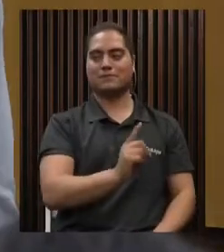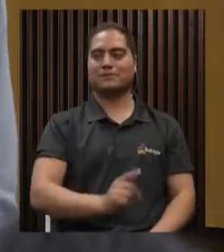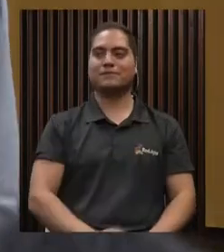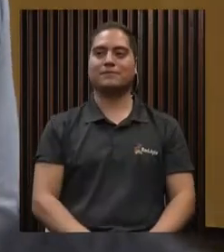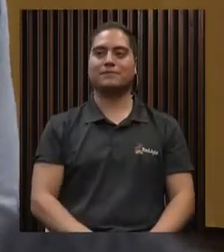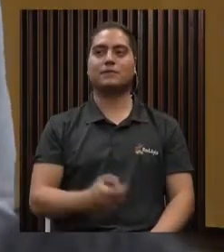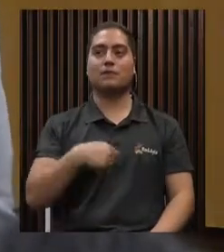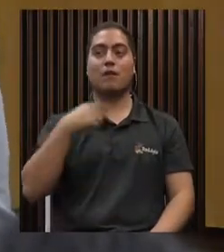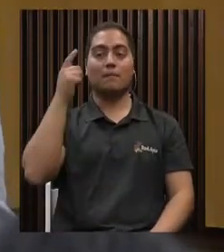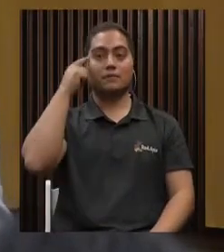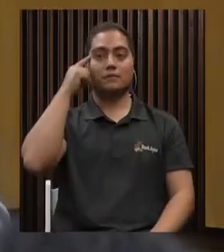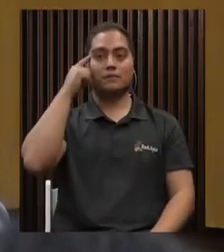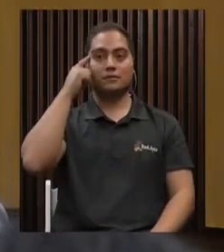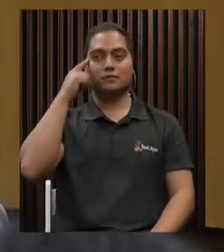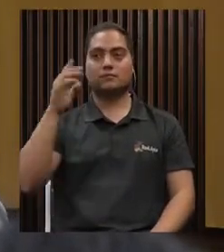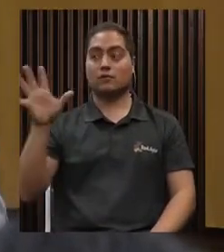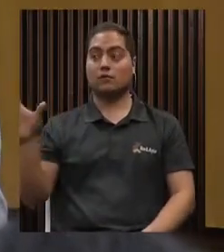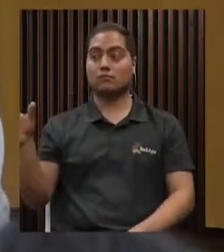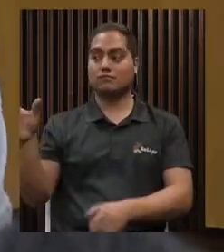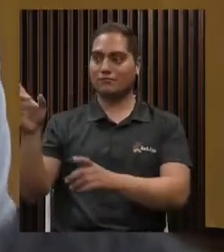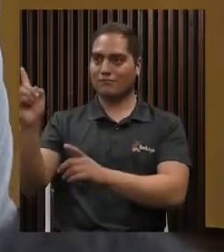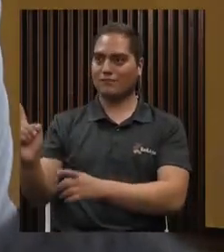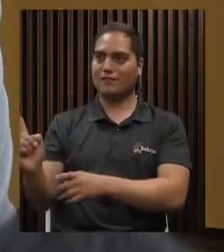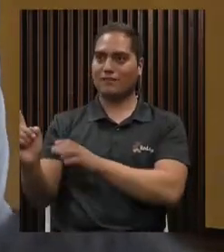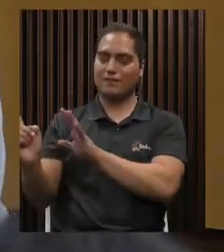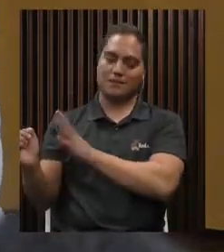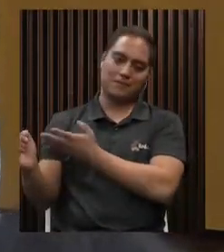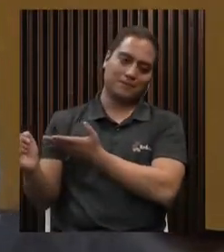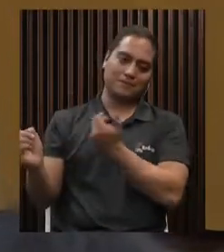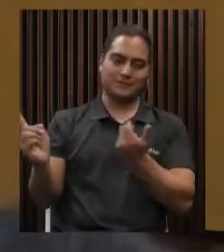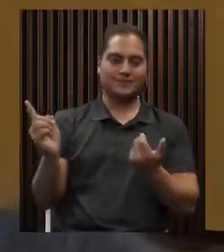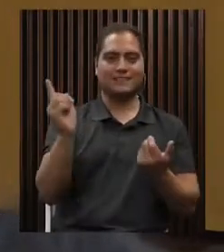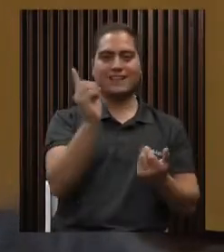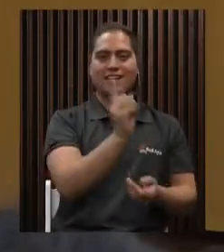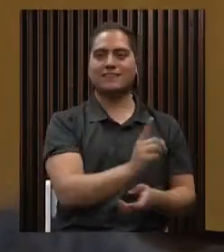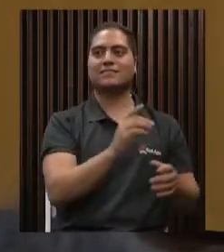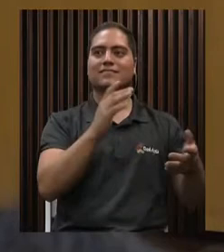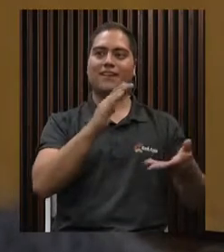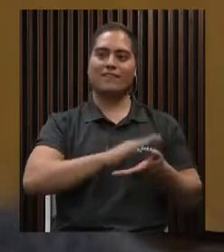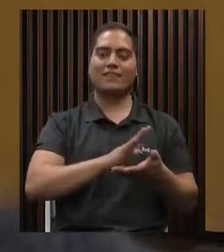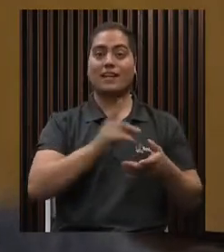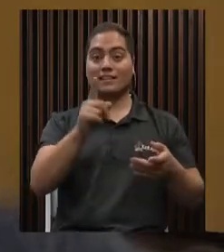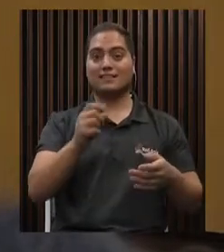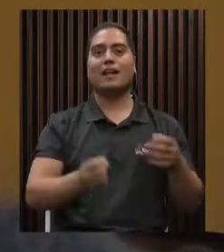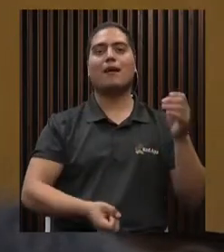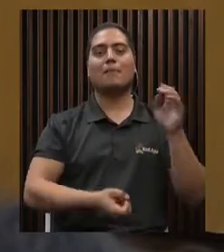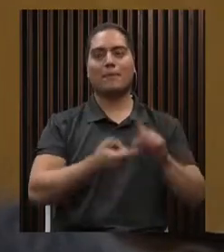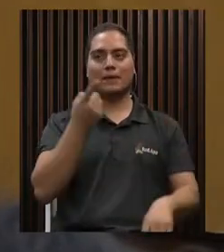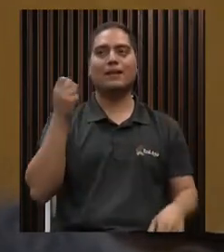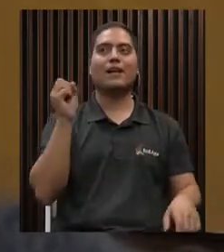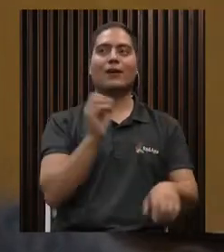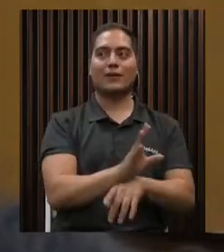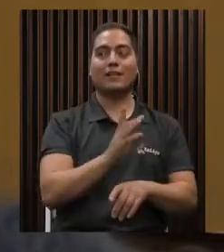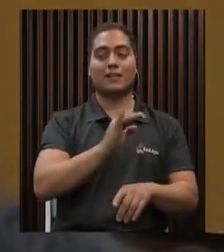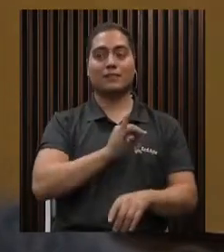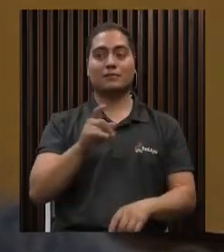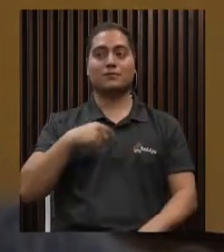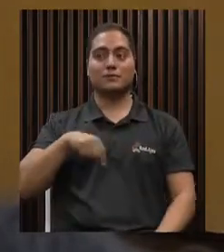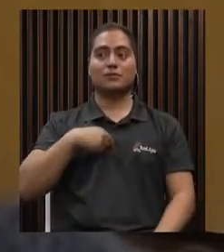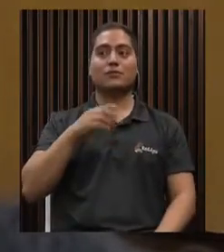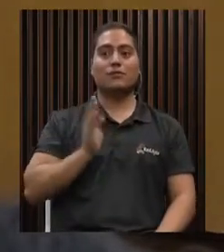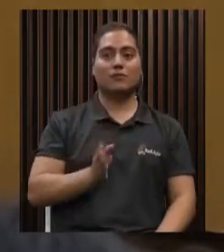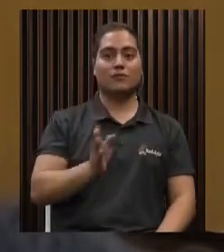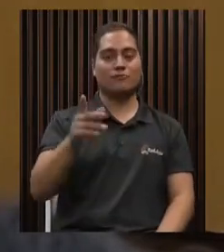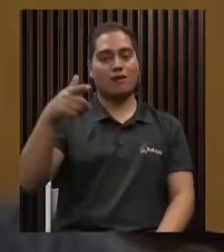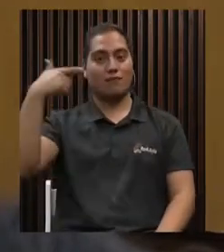lo íbamos a llevar al festival, que esta fue la primera obra que hicimos y que le íbamos a mostrar, y luego volveríamos a Londres y trabajar con otros